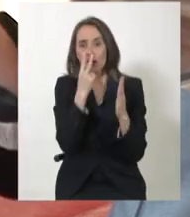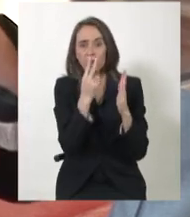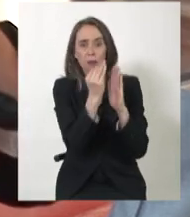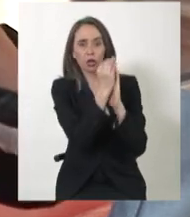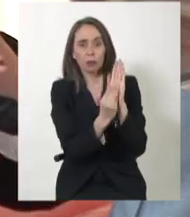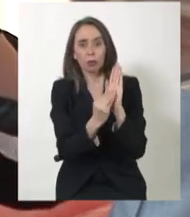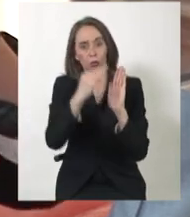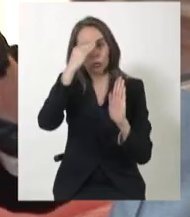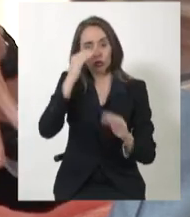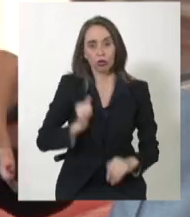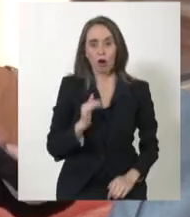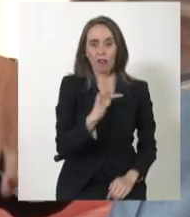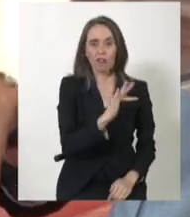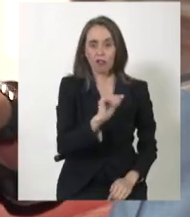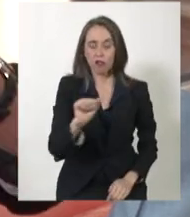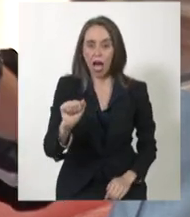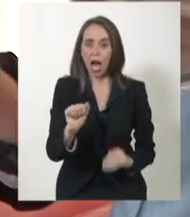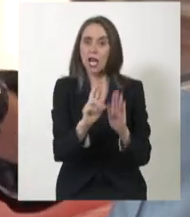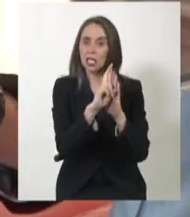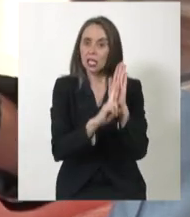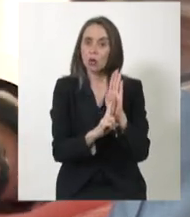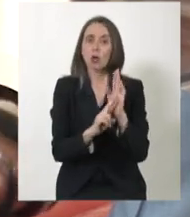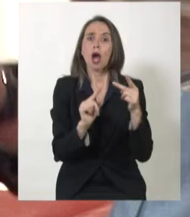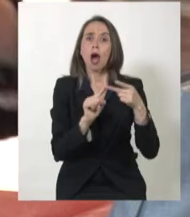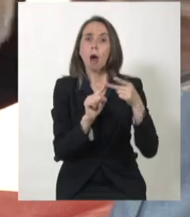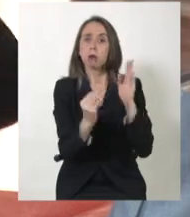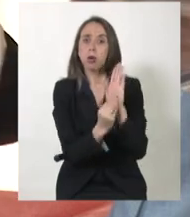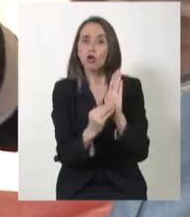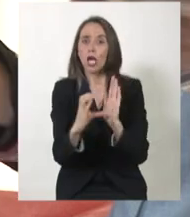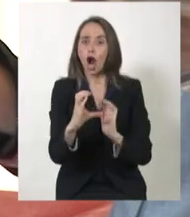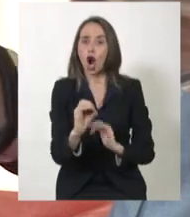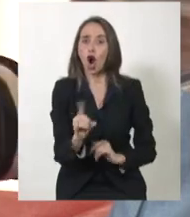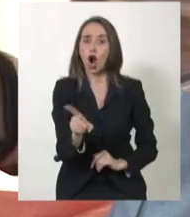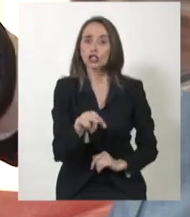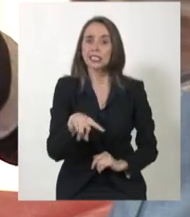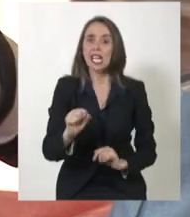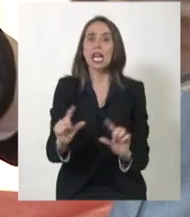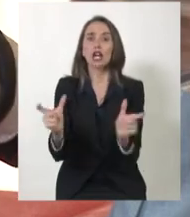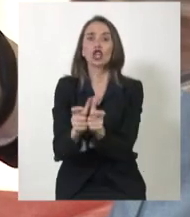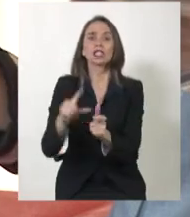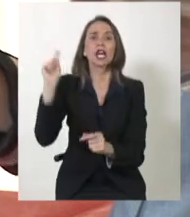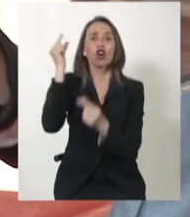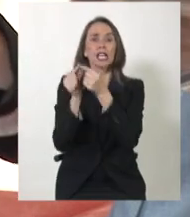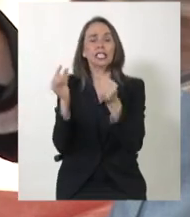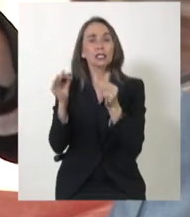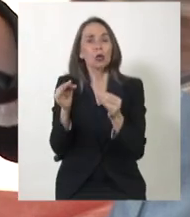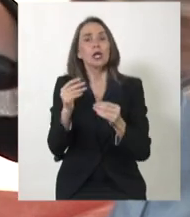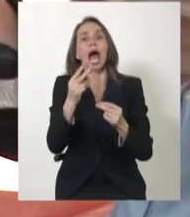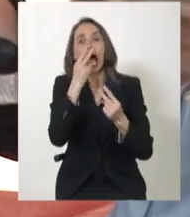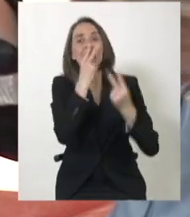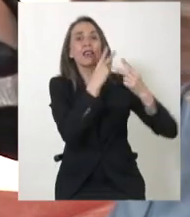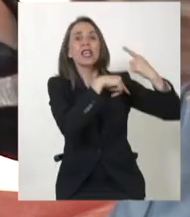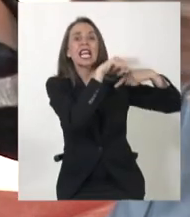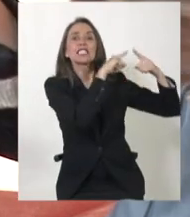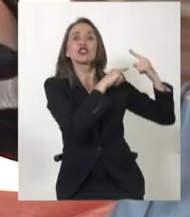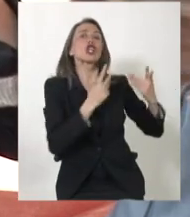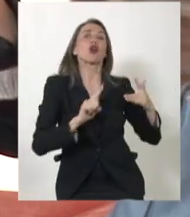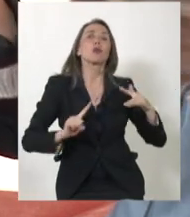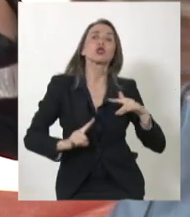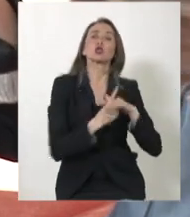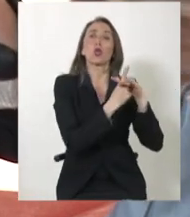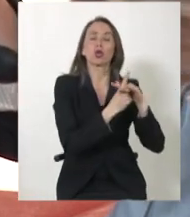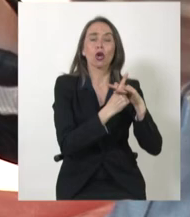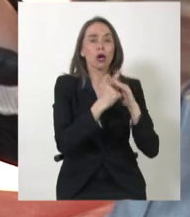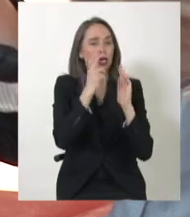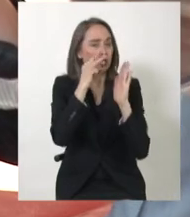Armadas, reguladas ahí, con el COSENA, qué sé yo. Creo que hacer ese ejercicio nos permite, después de